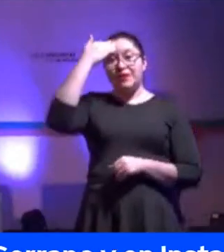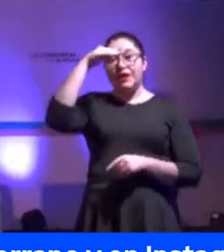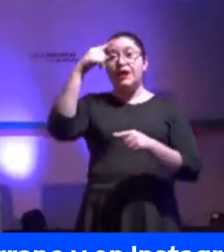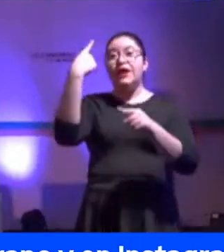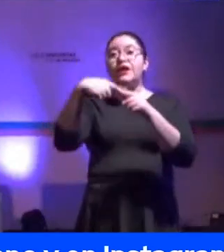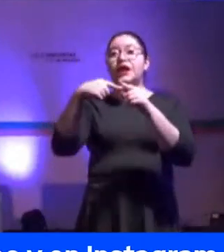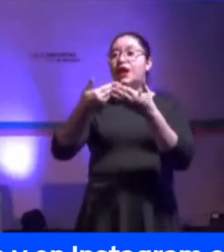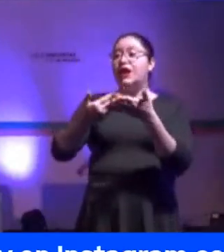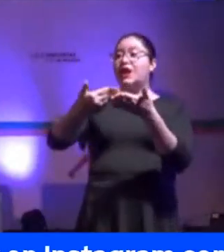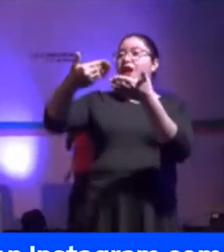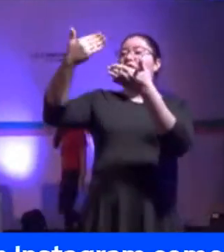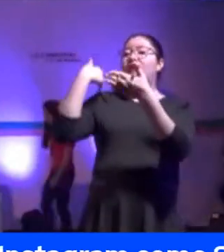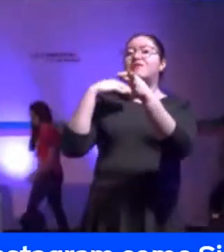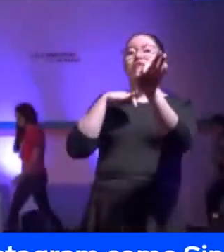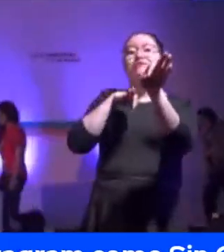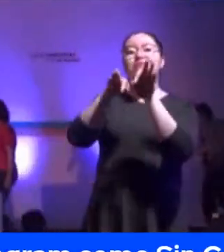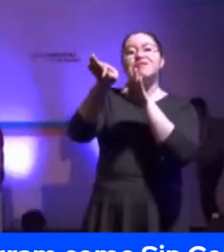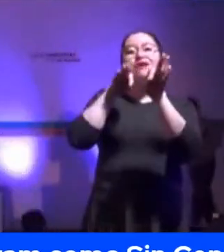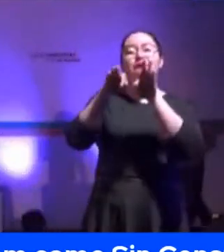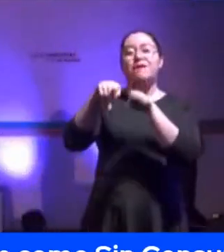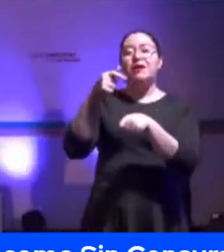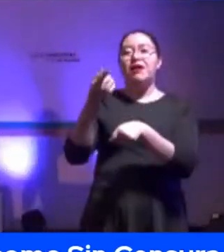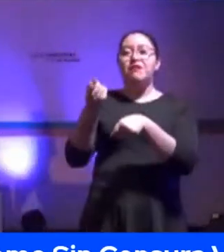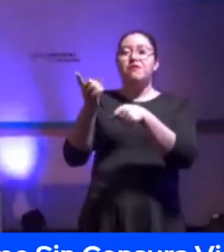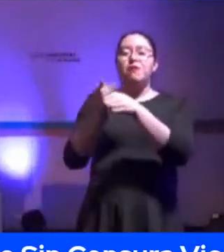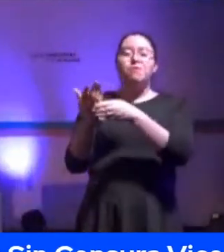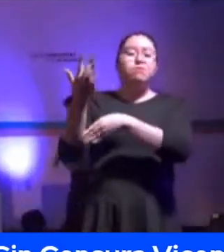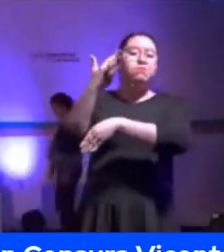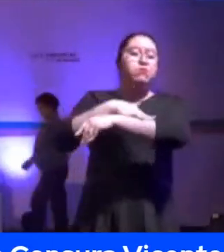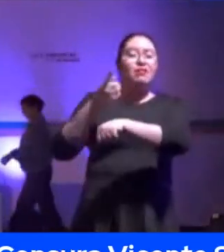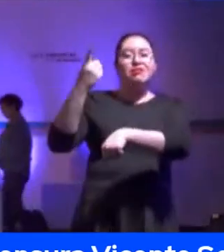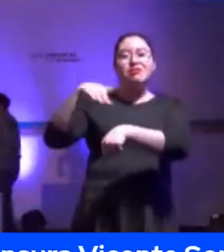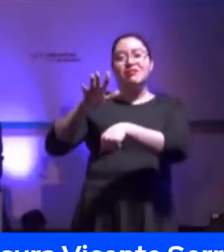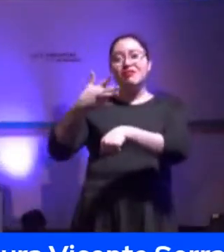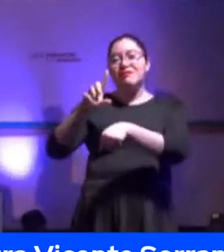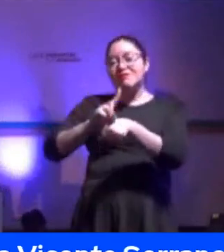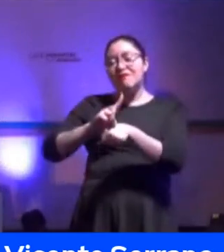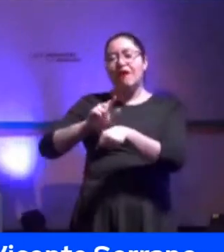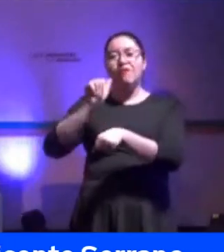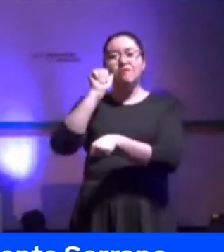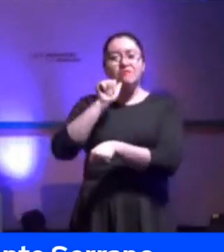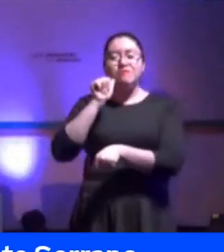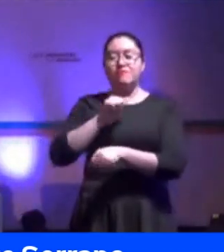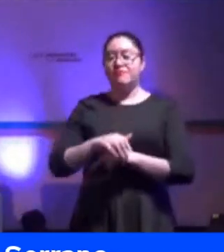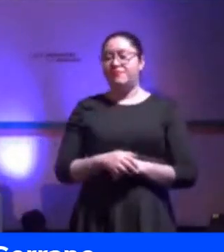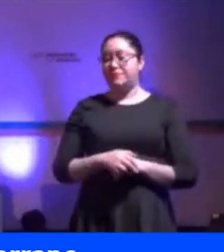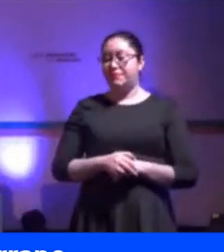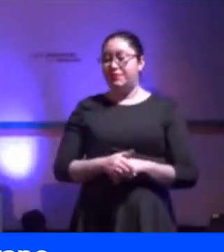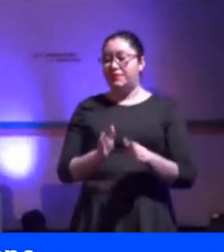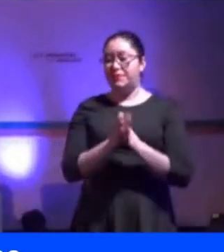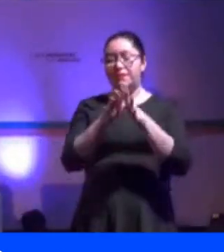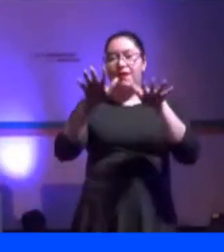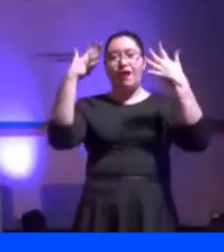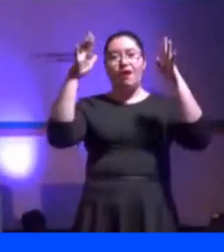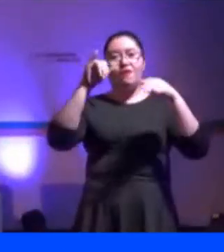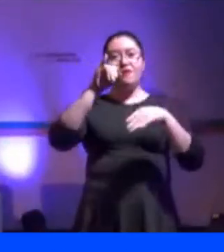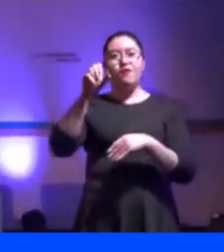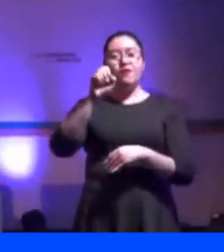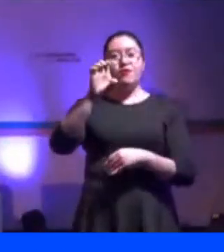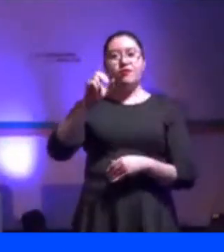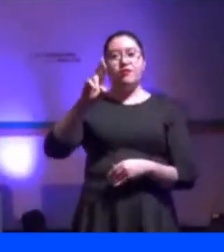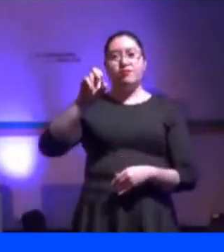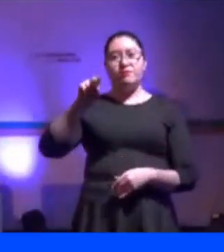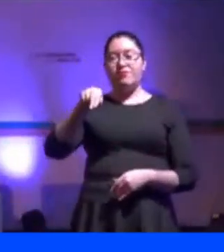estaban detrás de este escenario durante 10 días. Les pido, por favor, un aplauso. José Ramón, que también anda por